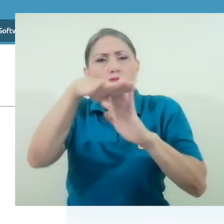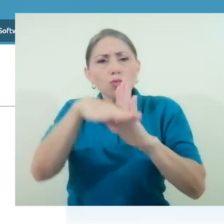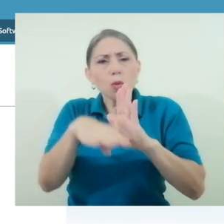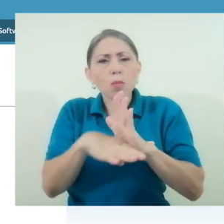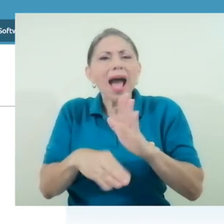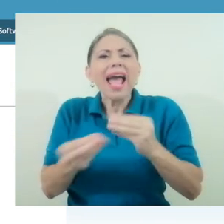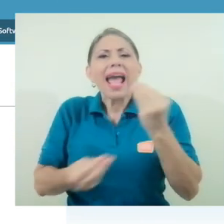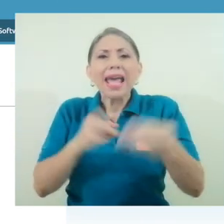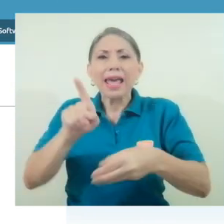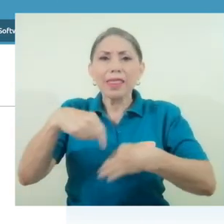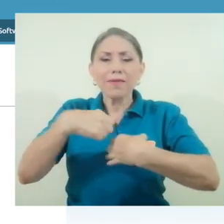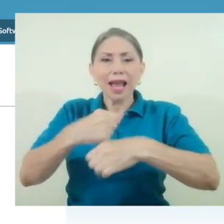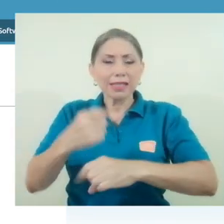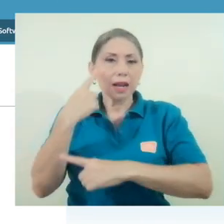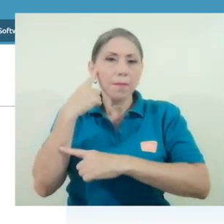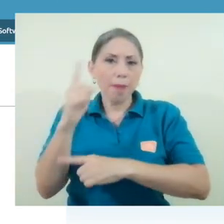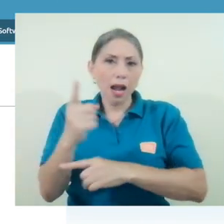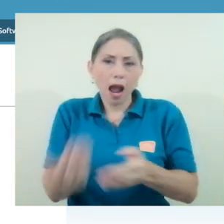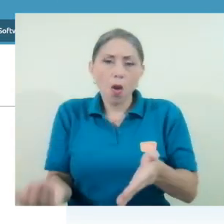deben seguir para